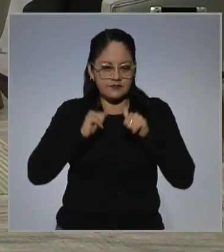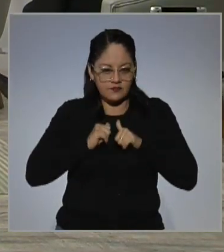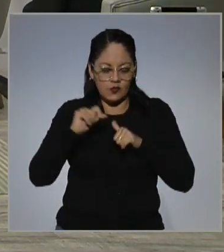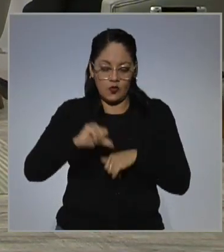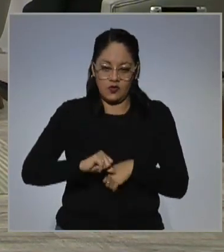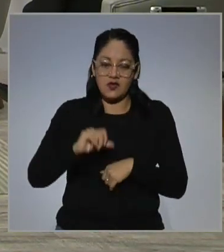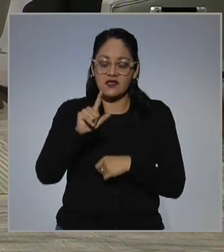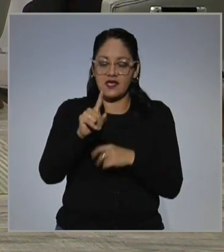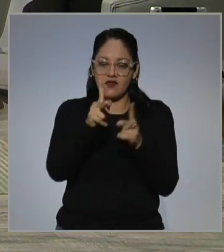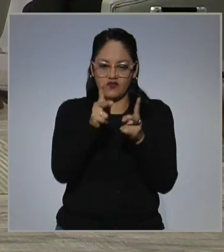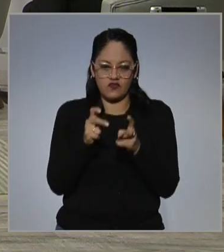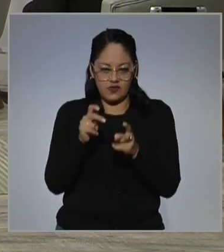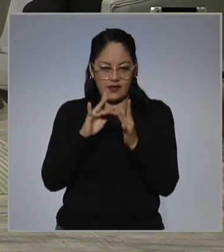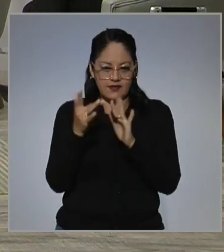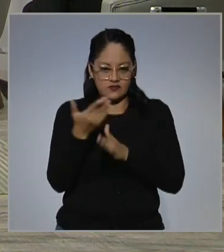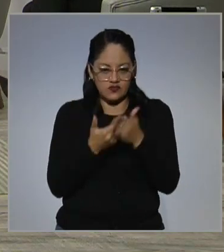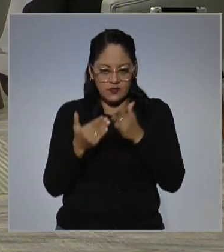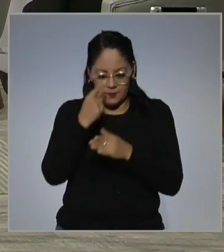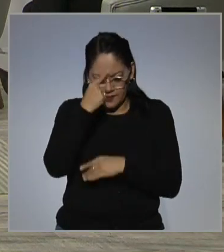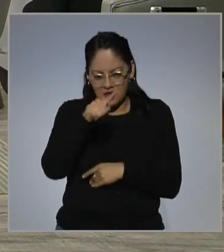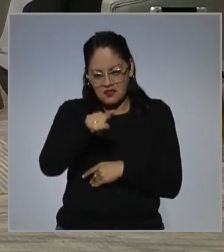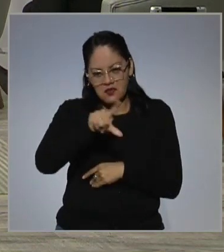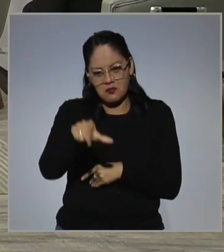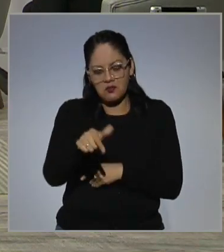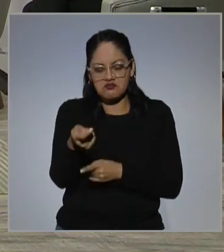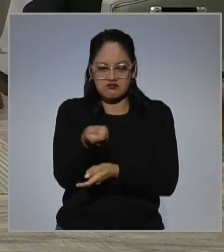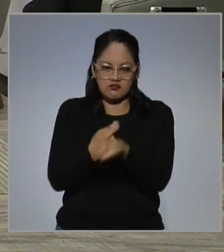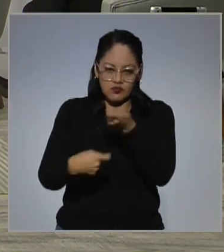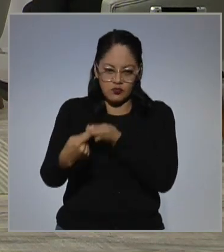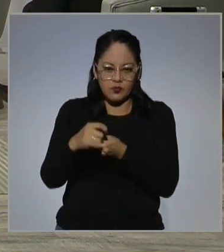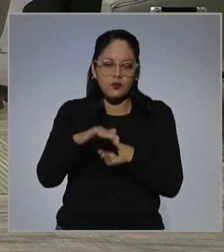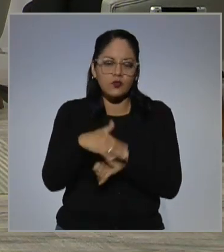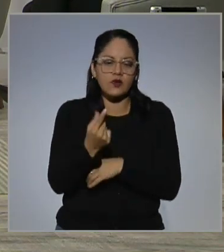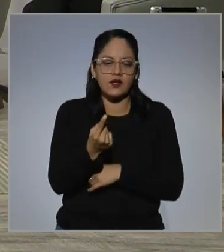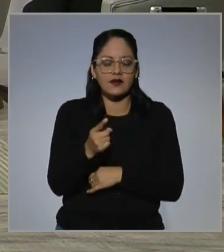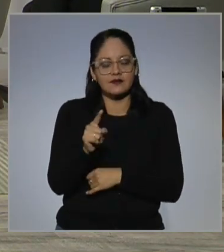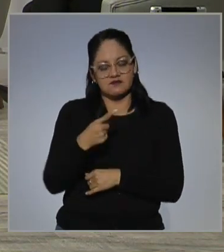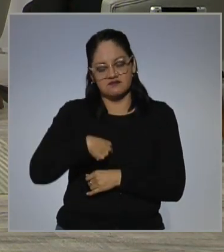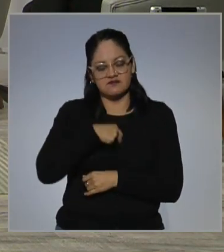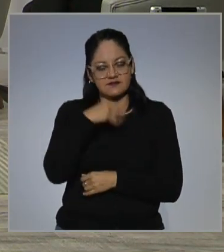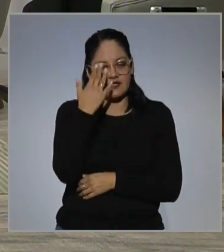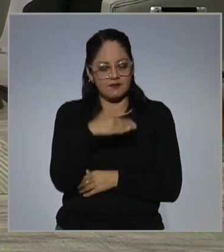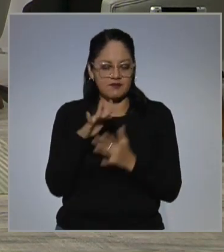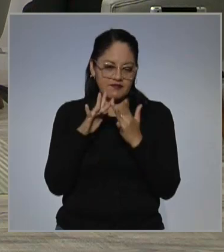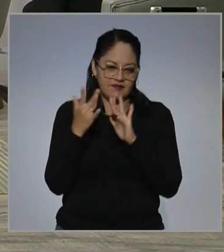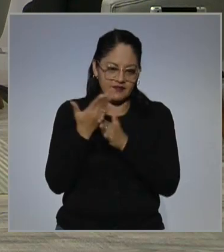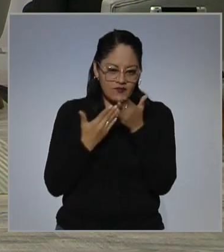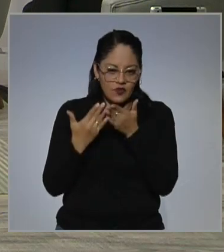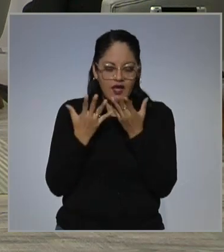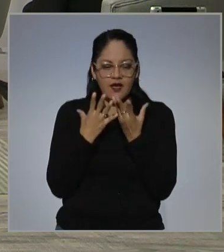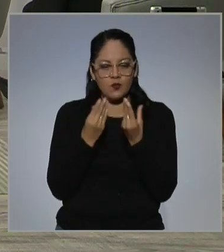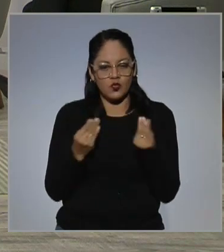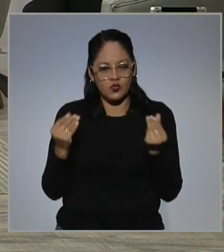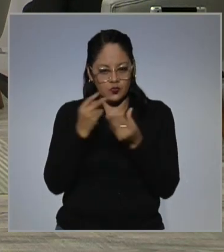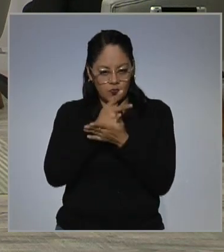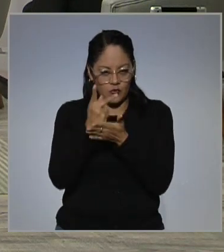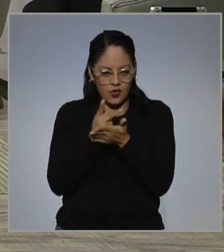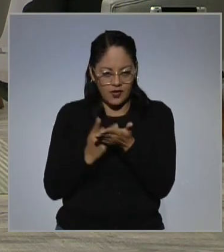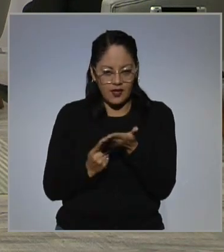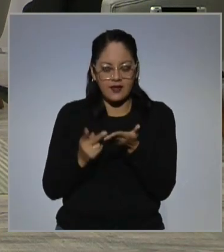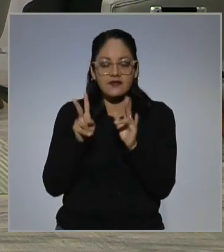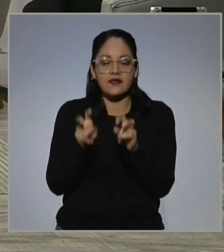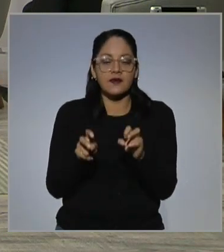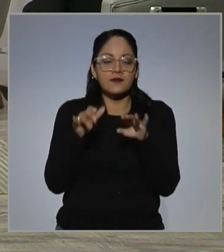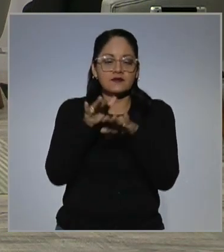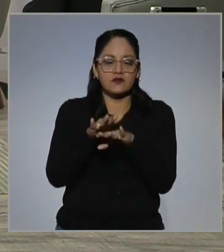Se va a quedar en las redes sociales para que después la compartan, porque sin duda, pues sabemos que ahora con las redes sociales hay muchos programas